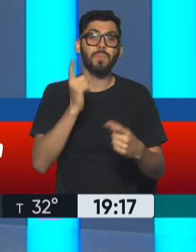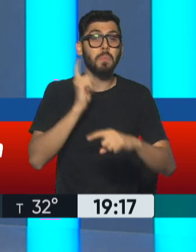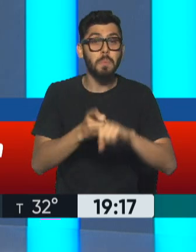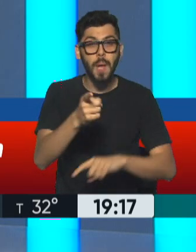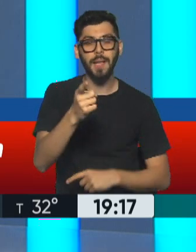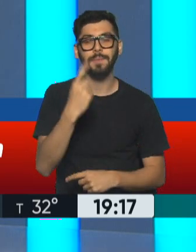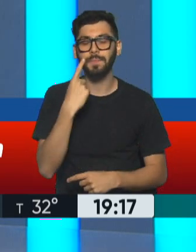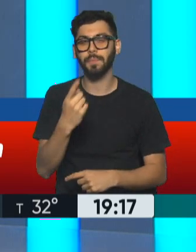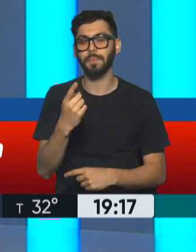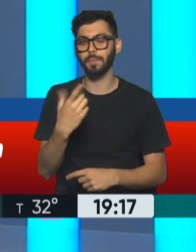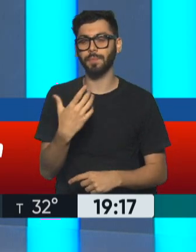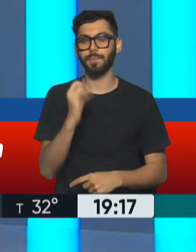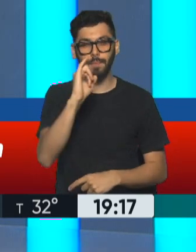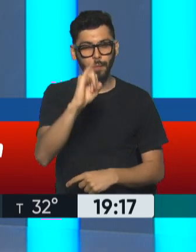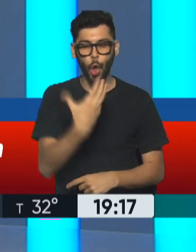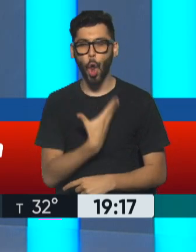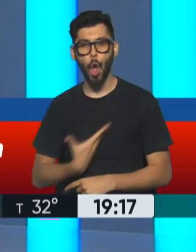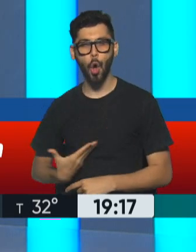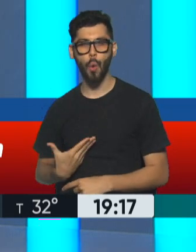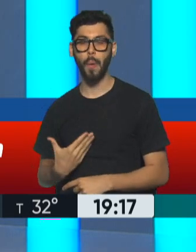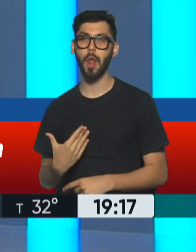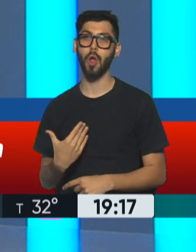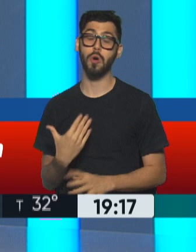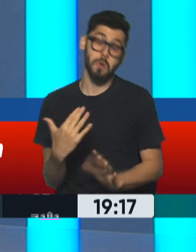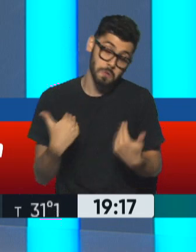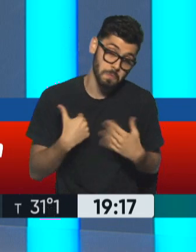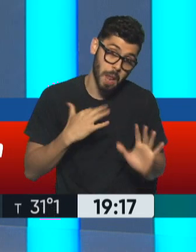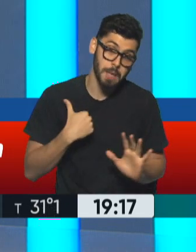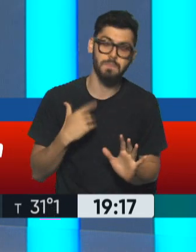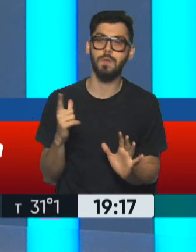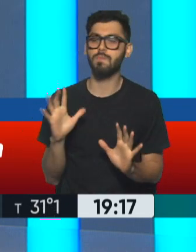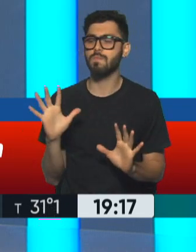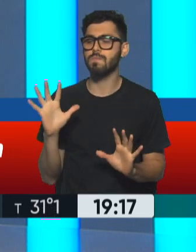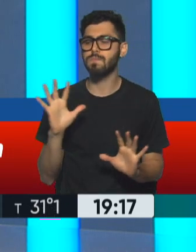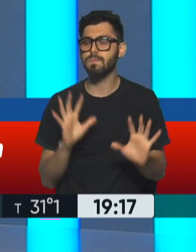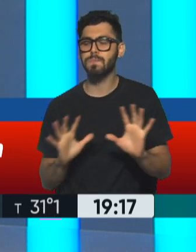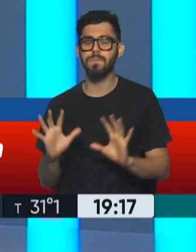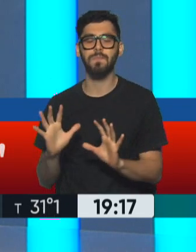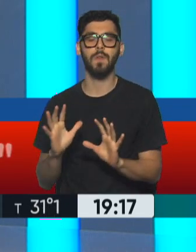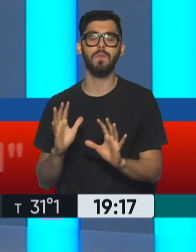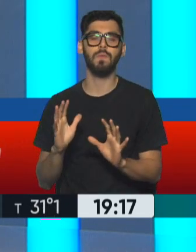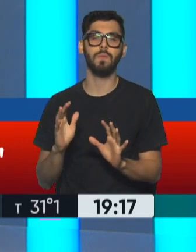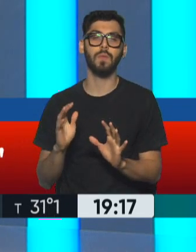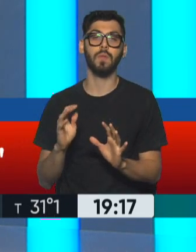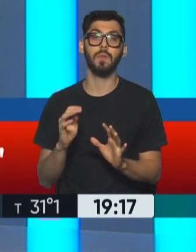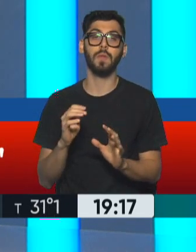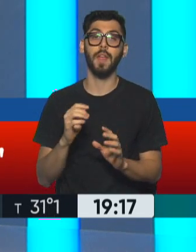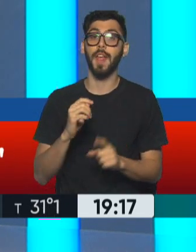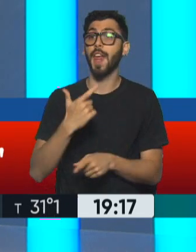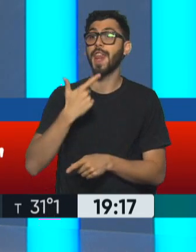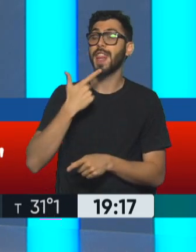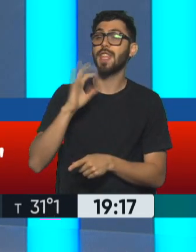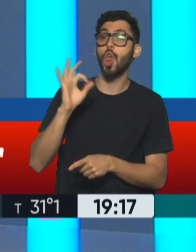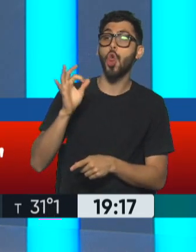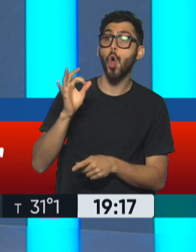Feli, que el gobierno estaba haciendo, o por lo menos a mi entender, estaba haciendo una lectura de lo que podría haber sido el 17 de octubre, que esta